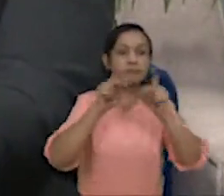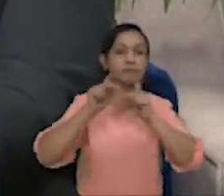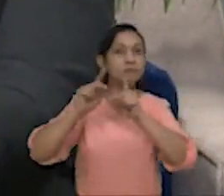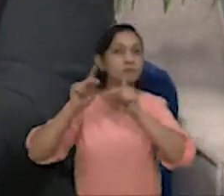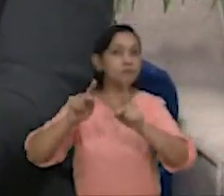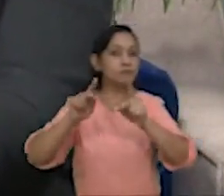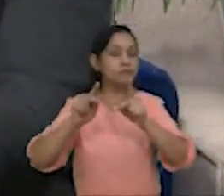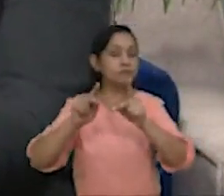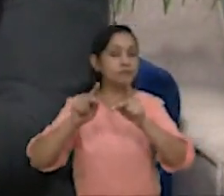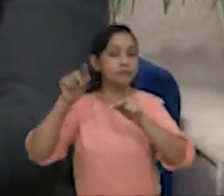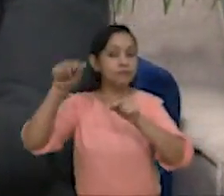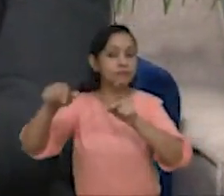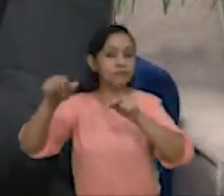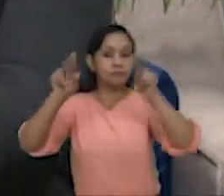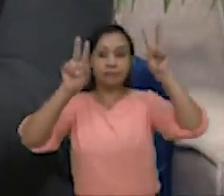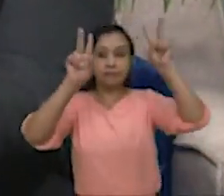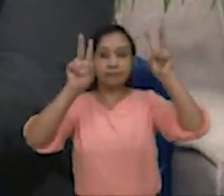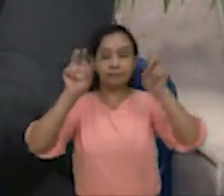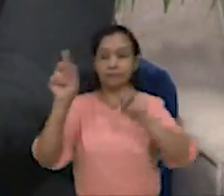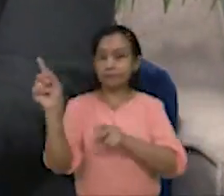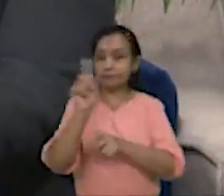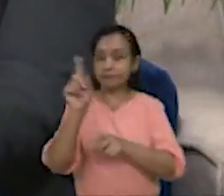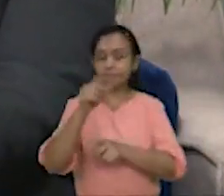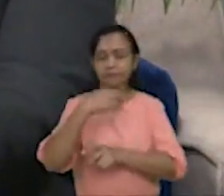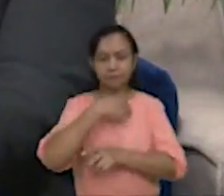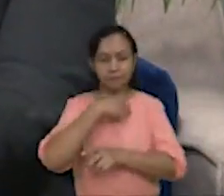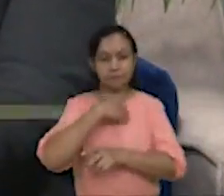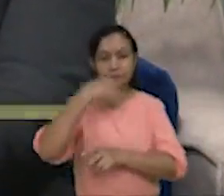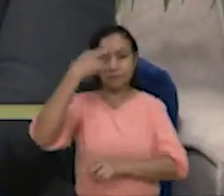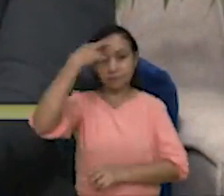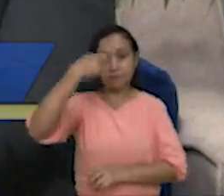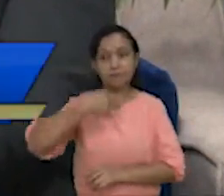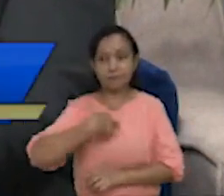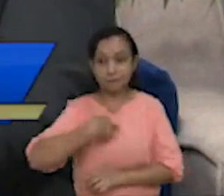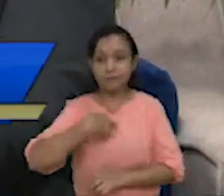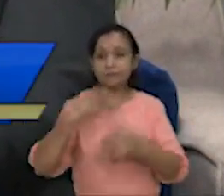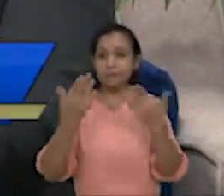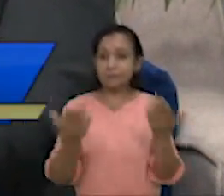pues no está en esos ámbitos. Sin embargo, nosotros tenemos la responsabilidad de